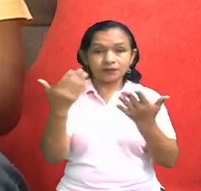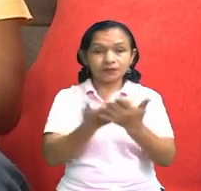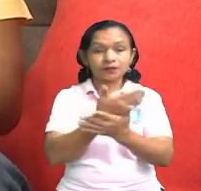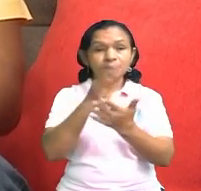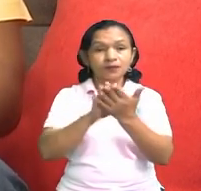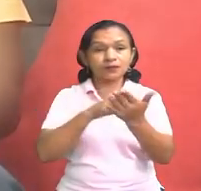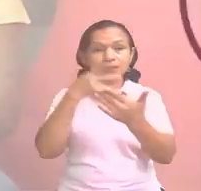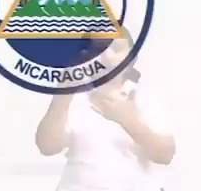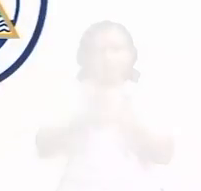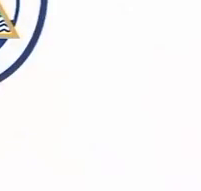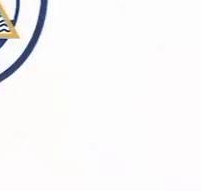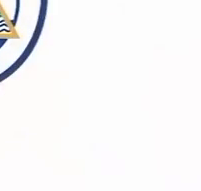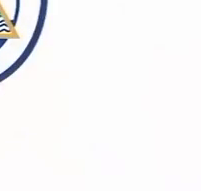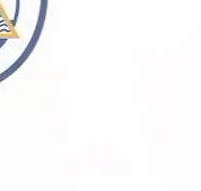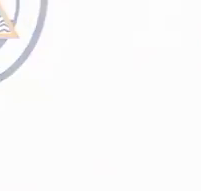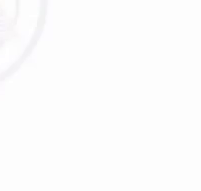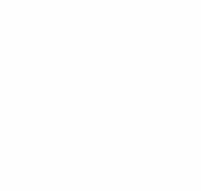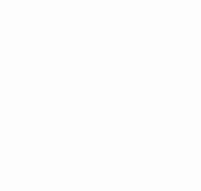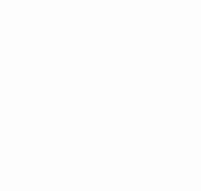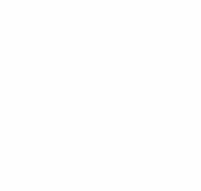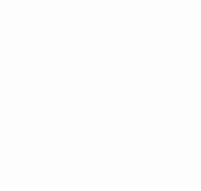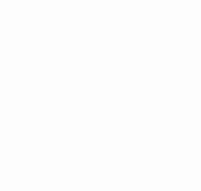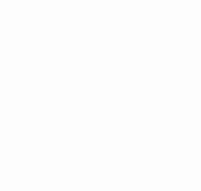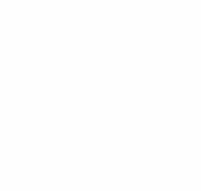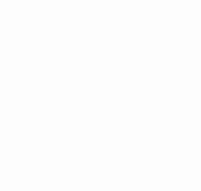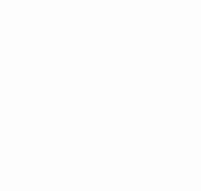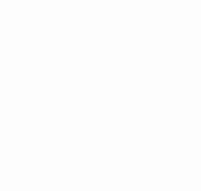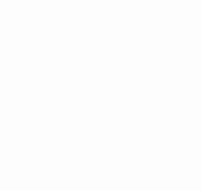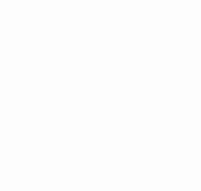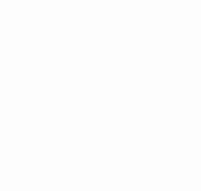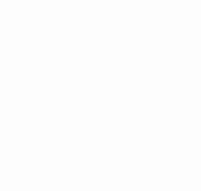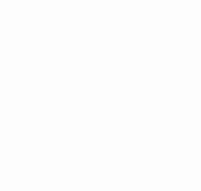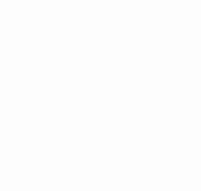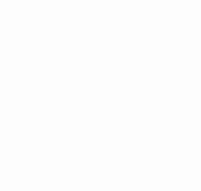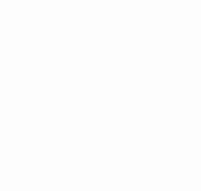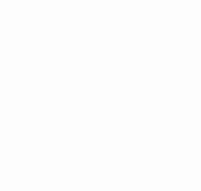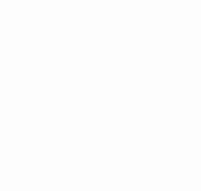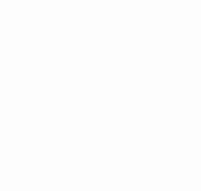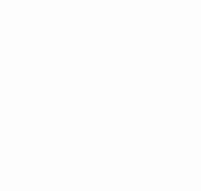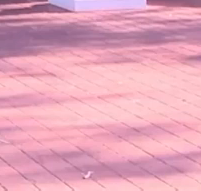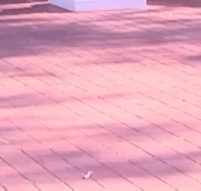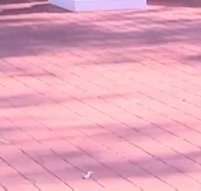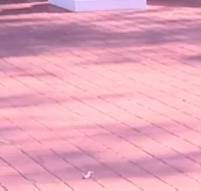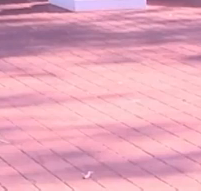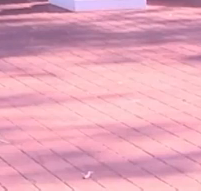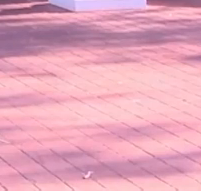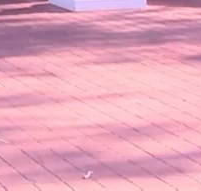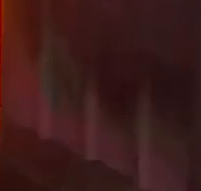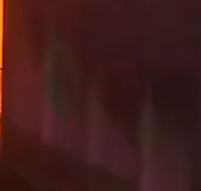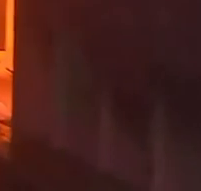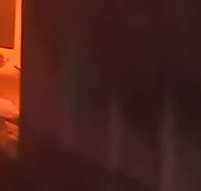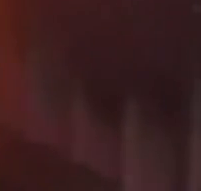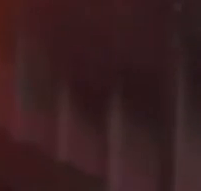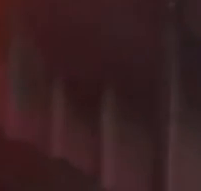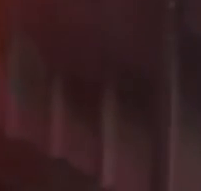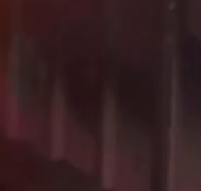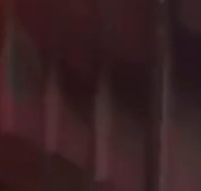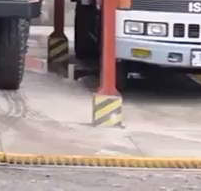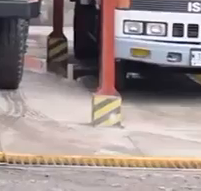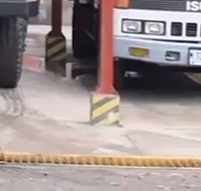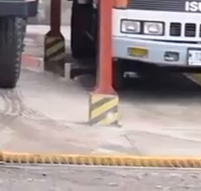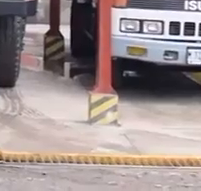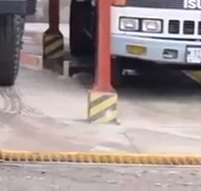esperamos en una nueva edición. A 40 años de fundación del Ministerio de Gobernación, continuamos